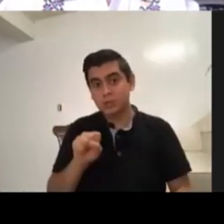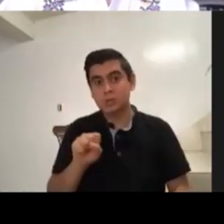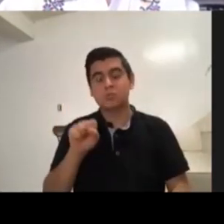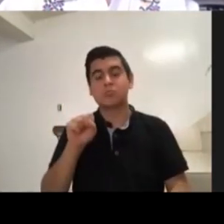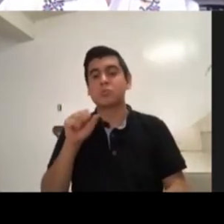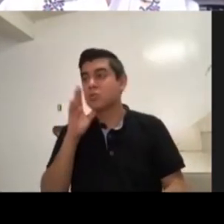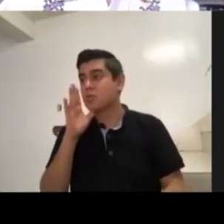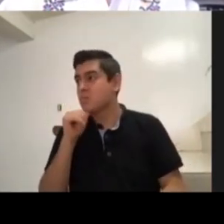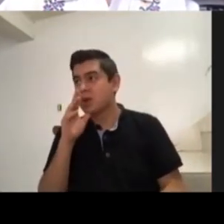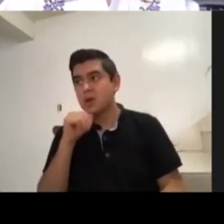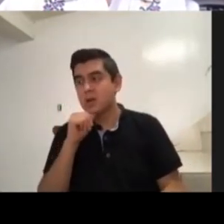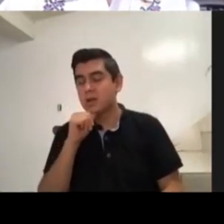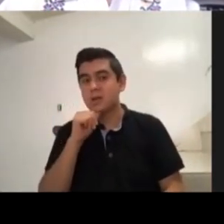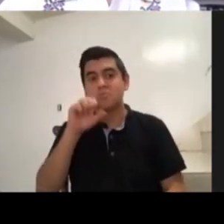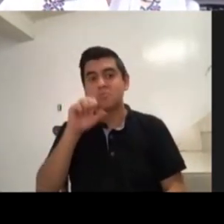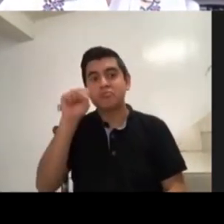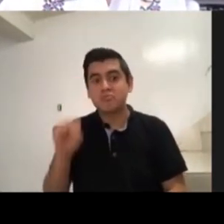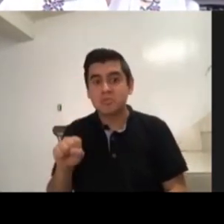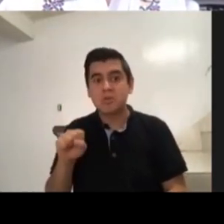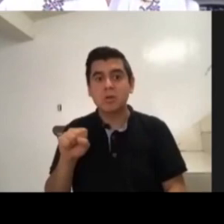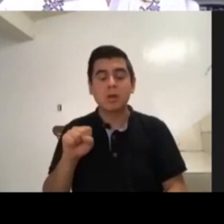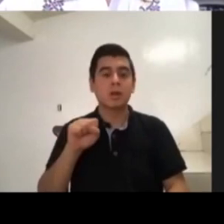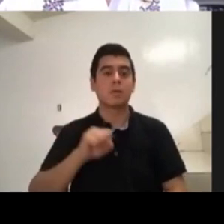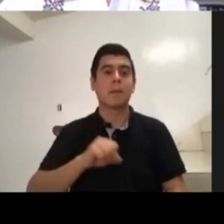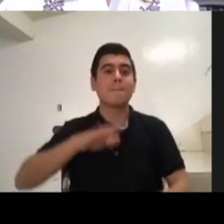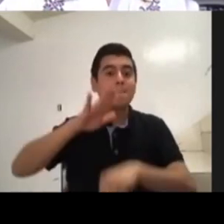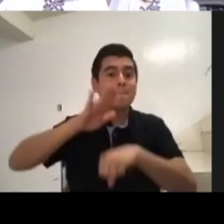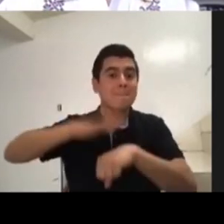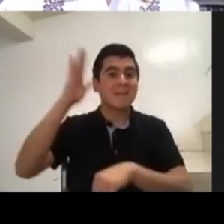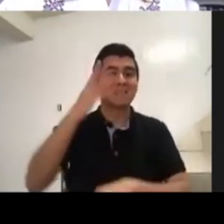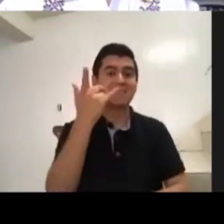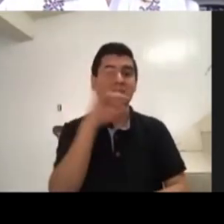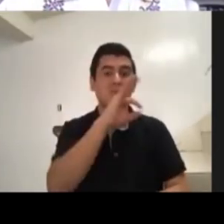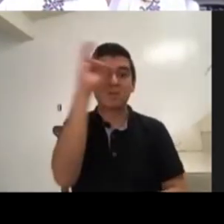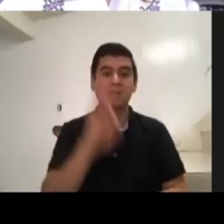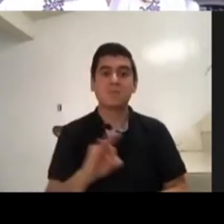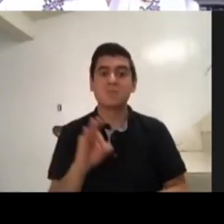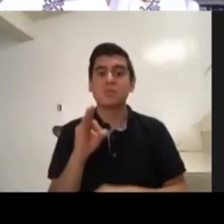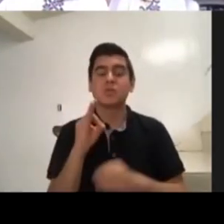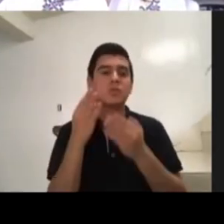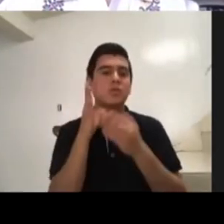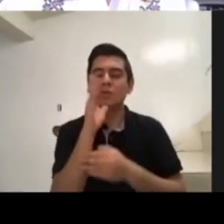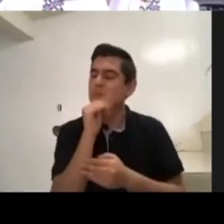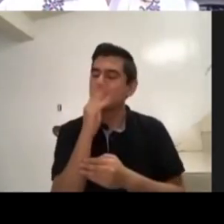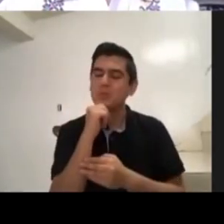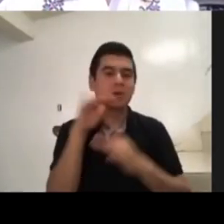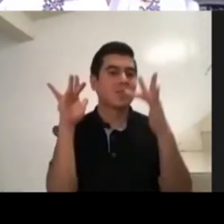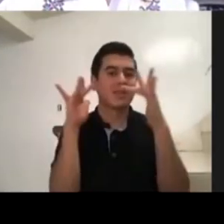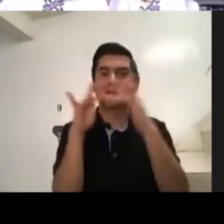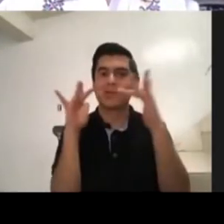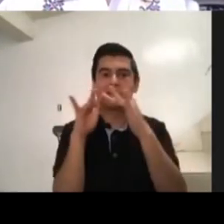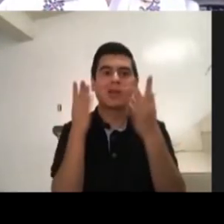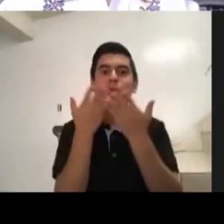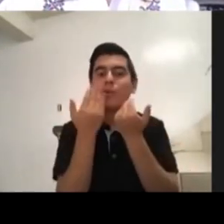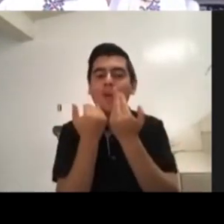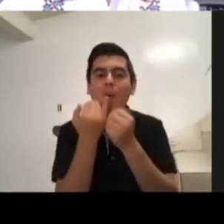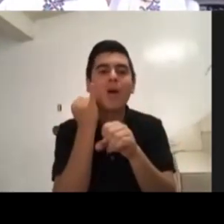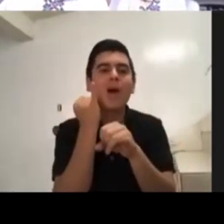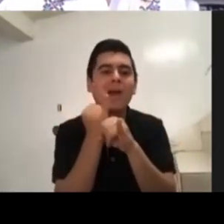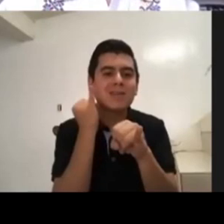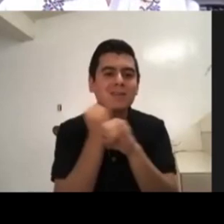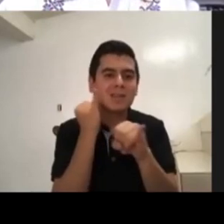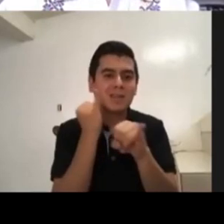sureste, más de la mitad de los estudiantes no pueden tener contacto con sus profesores. ¿Contacto para